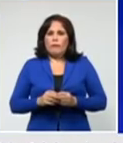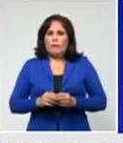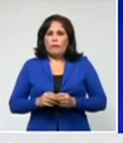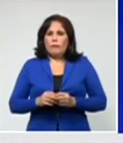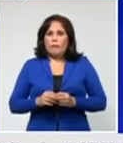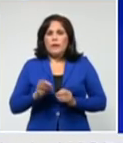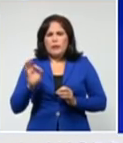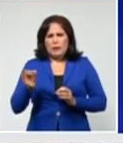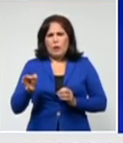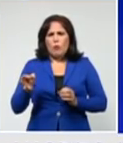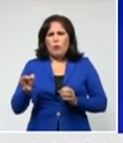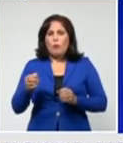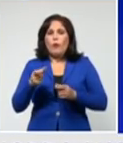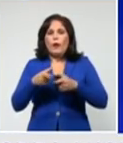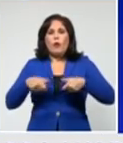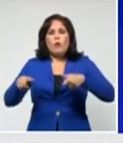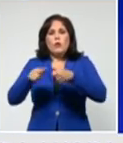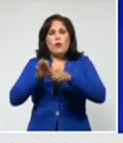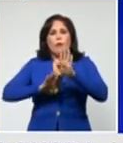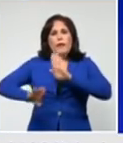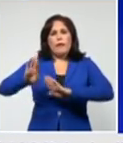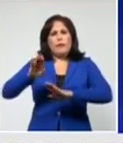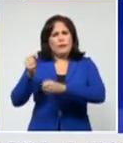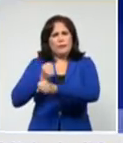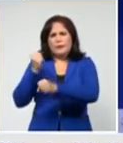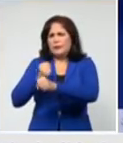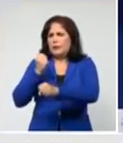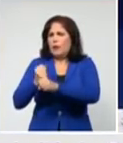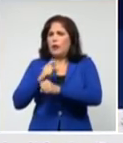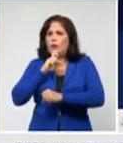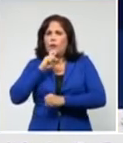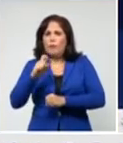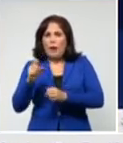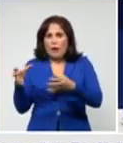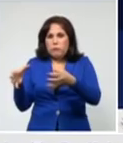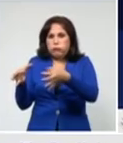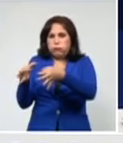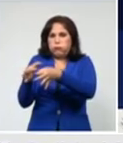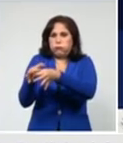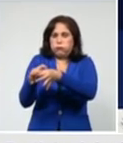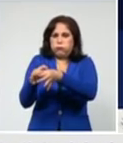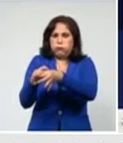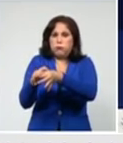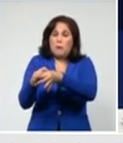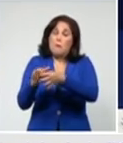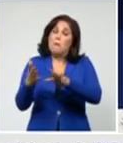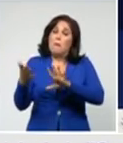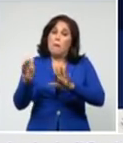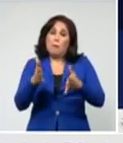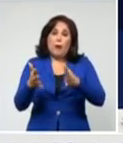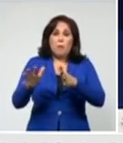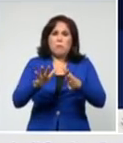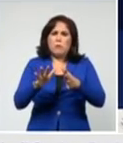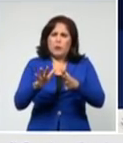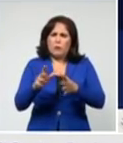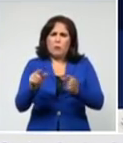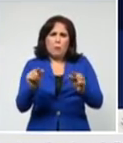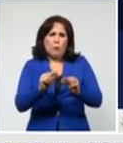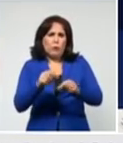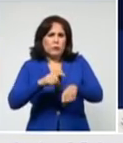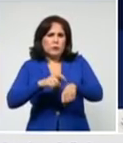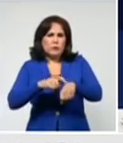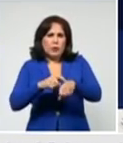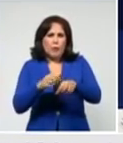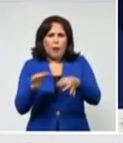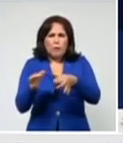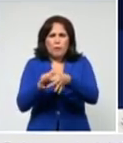de sus consejos de defensa, pues debe lograr en un periodo relativamente menor, pues el